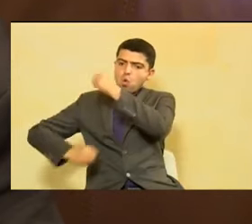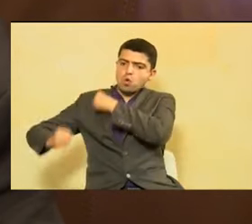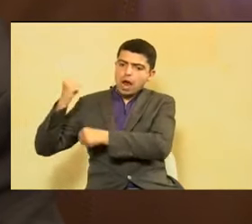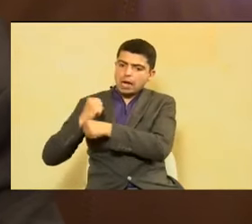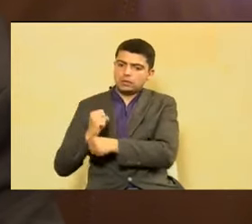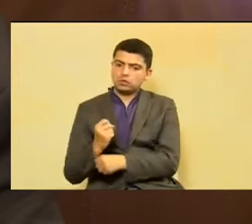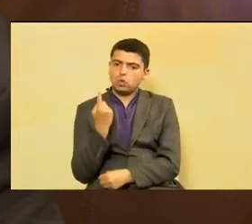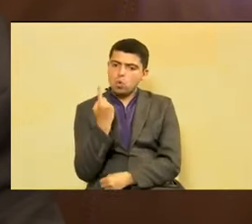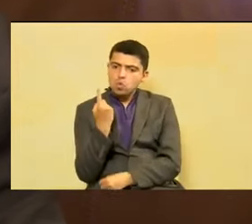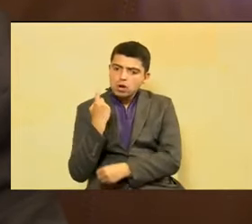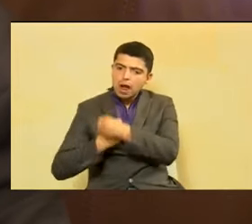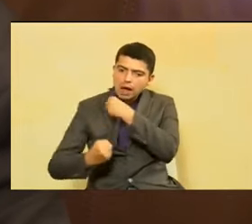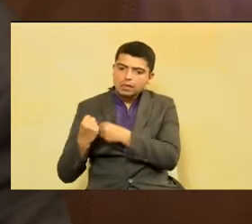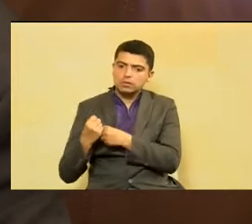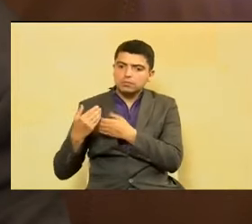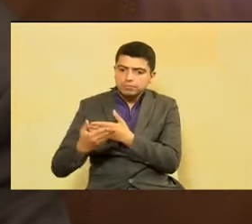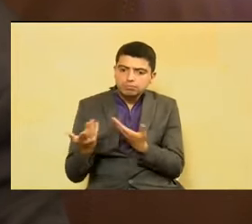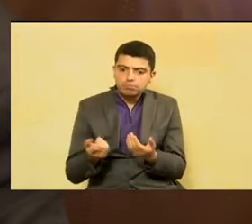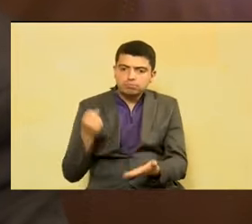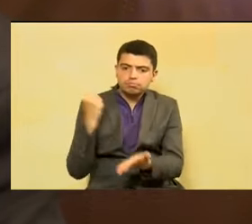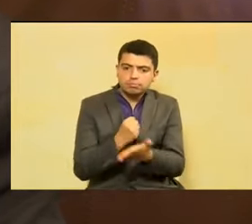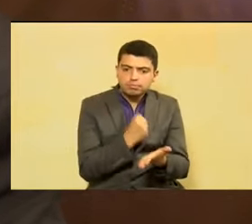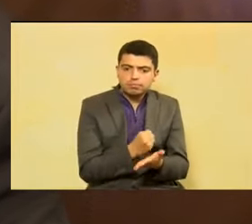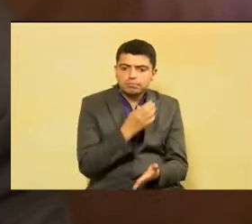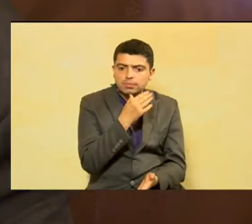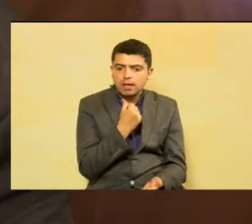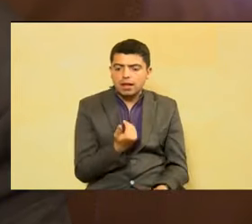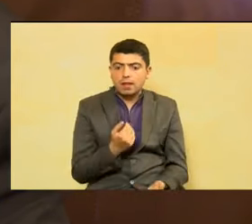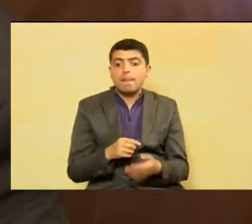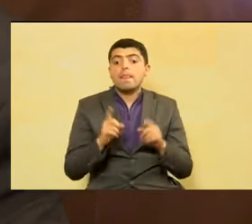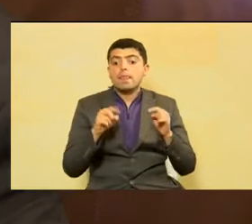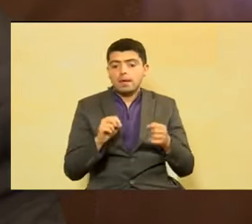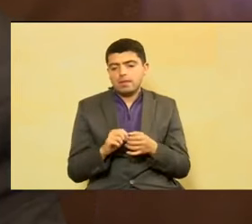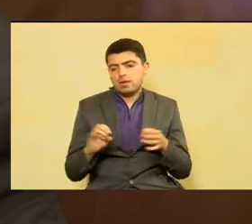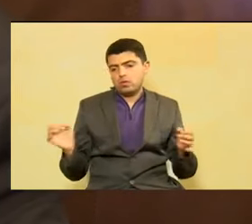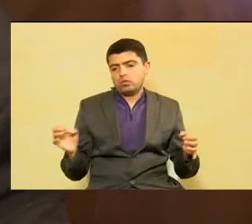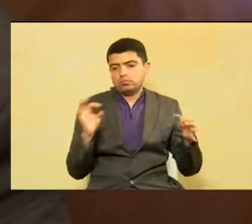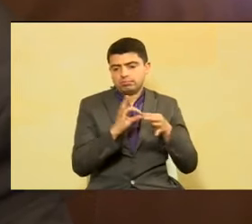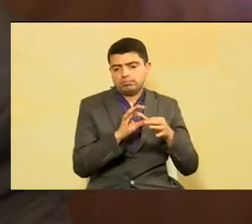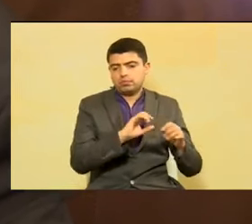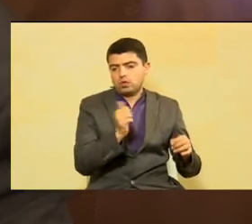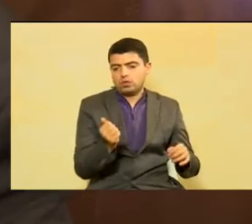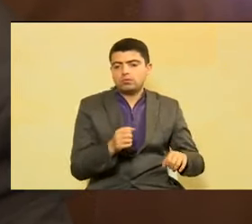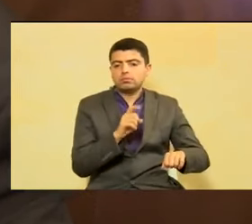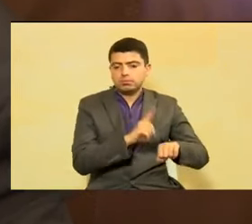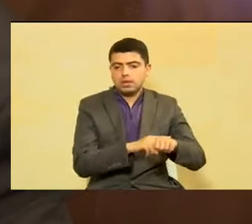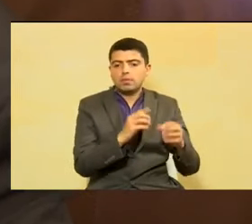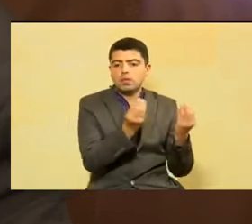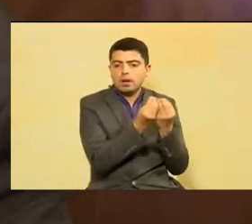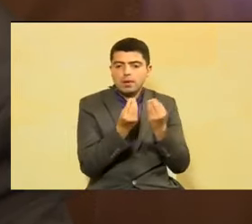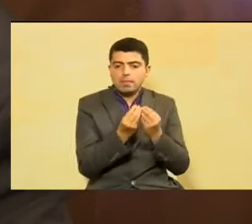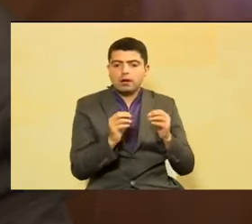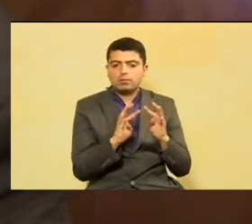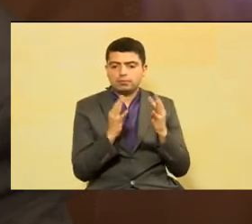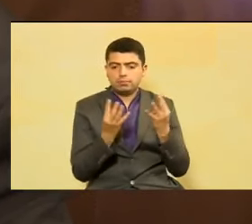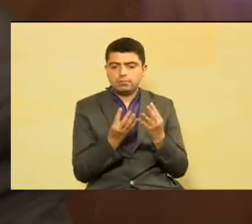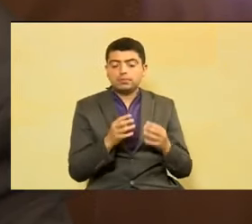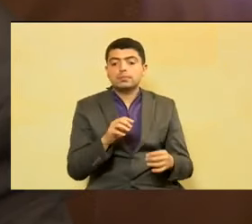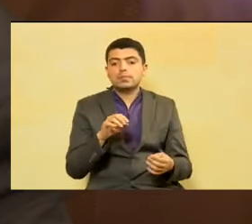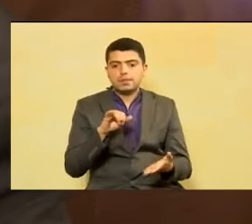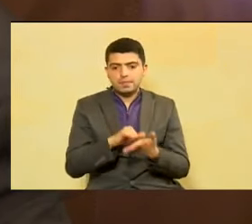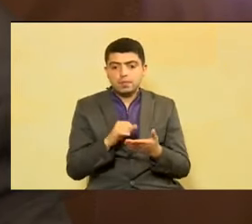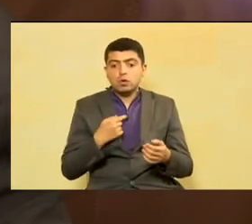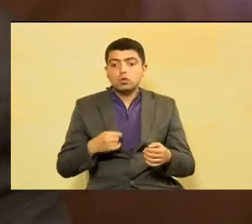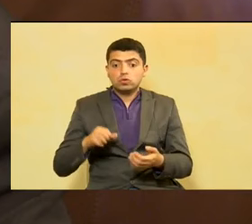quería pedir el favor y me uno al mismo tiempo a las palabras de algos compañeros con con lo que